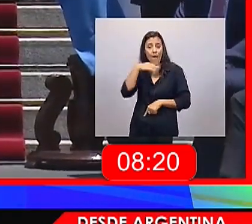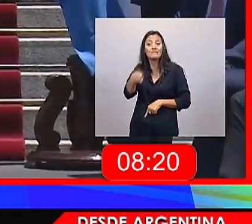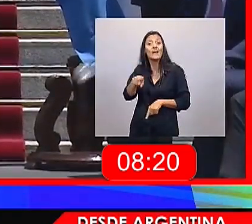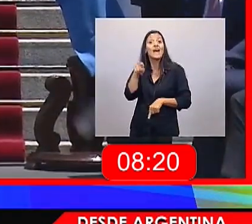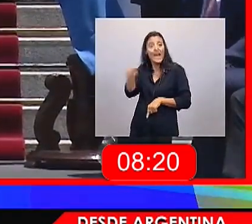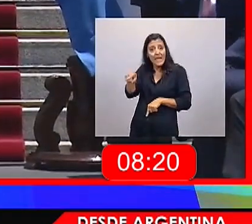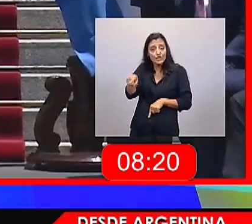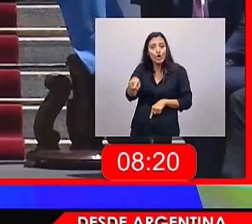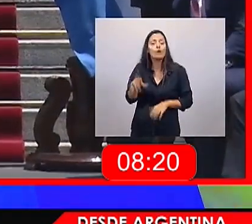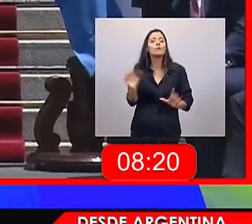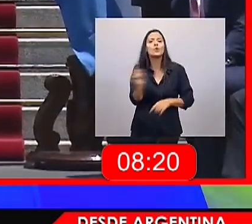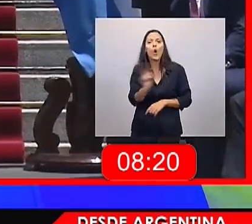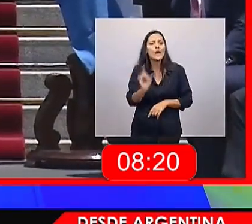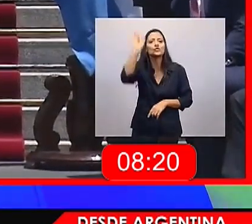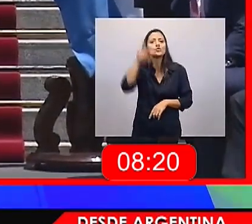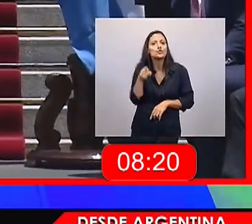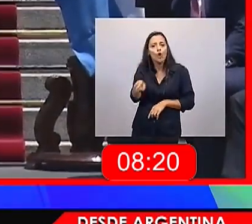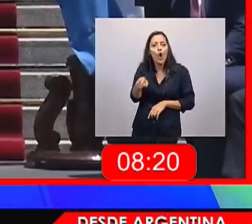Pero